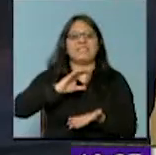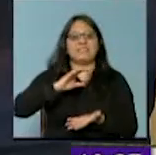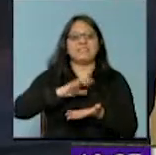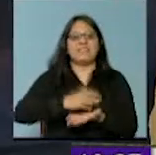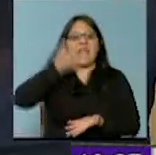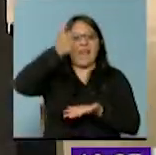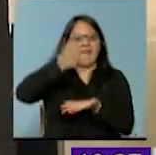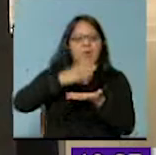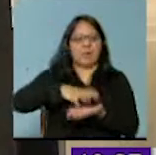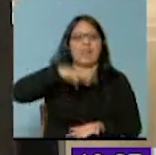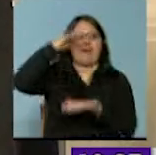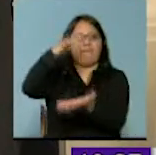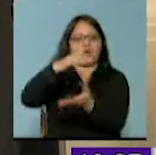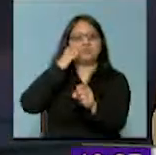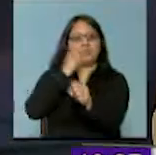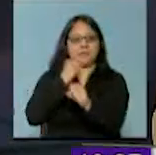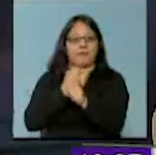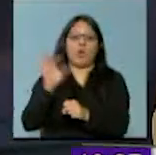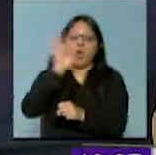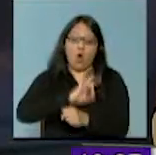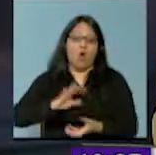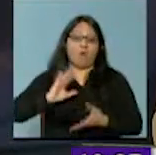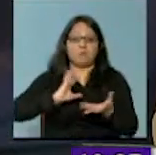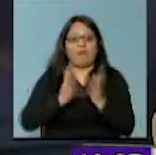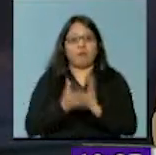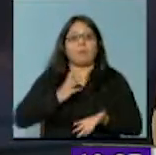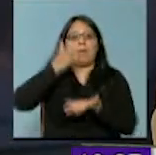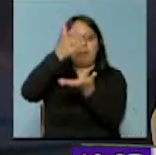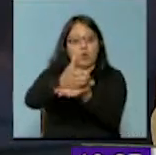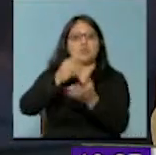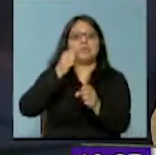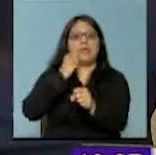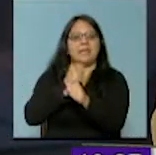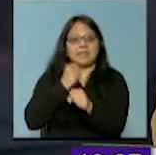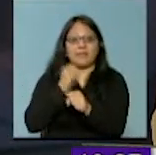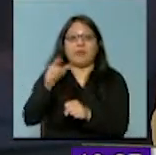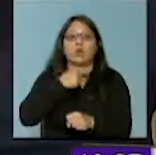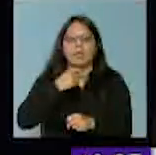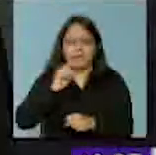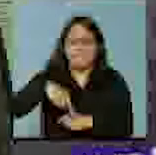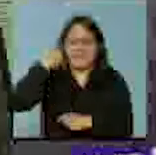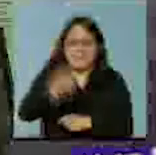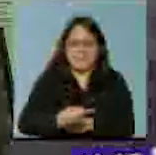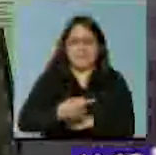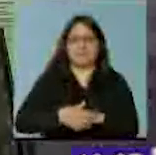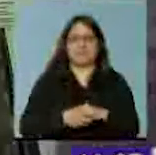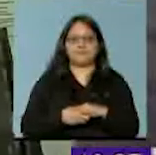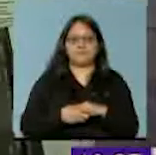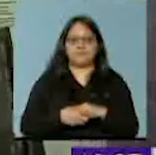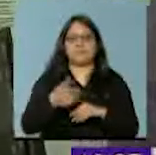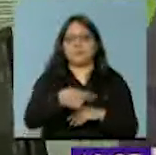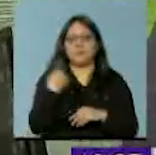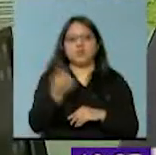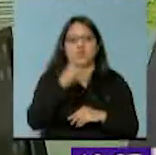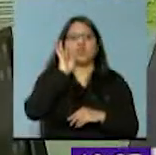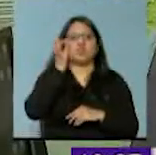trabajo o bolsa de empleo, de esta inscripción que lo pueden hacer a partir de mañana. Sabíamos que se iba a